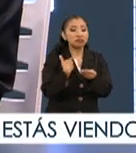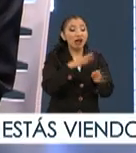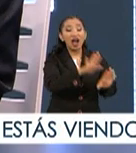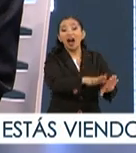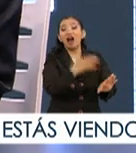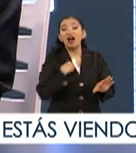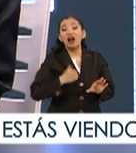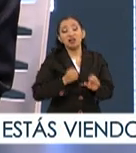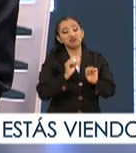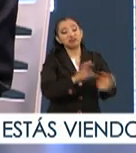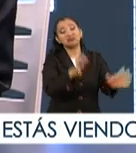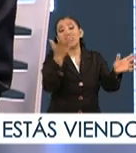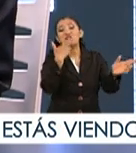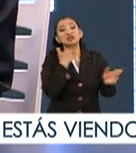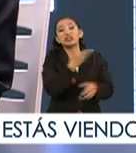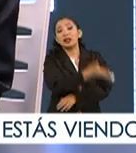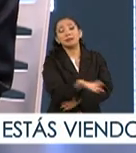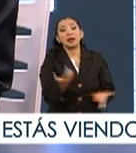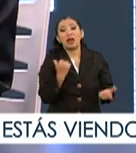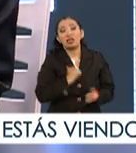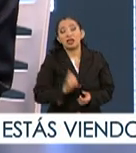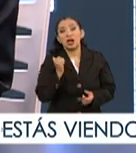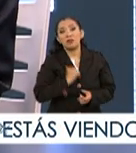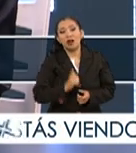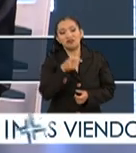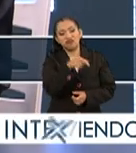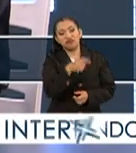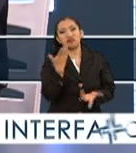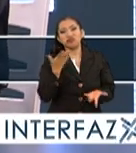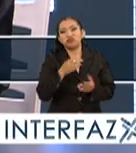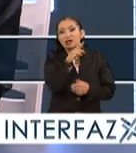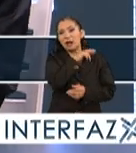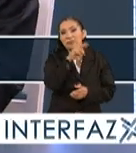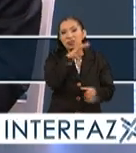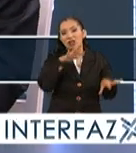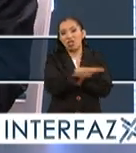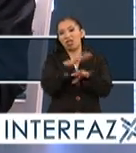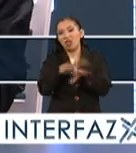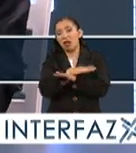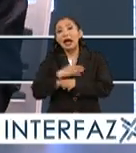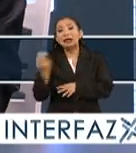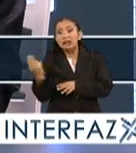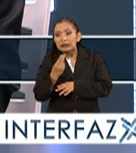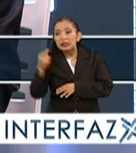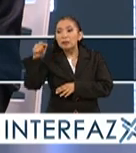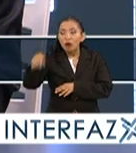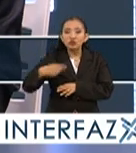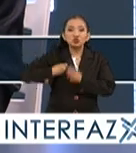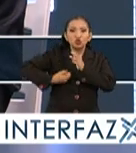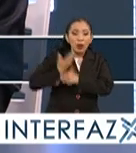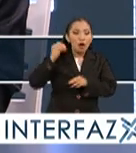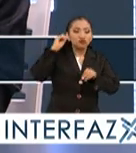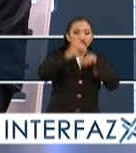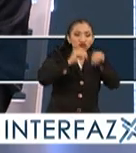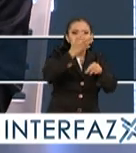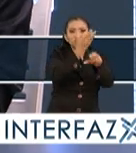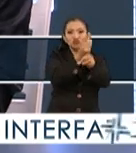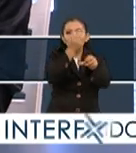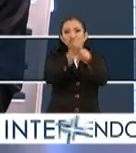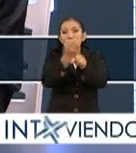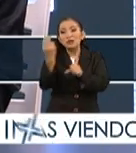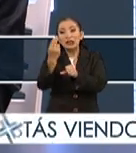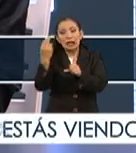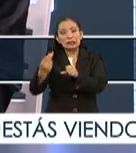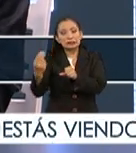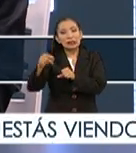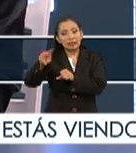quedan obsoletos de una manera, y tenemos arqueología tecnológica muy rápidamente. Entonces lo que necesitamos es estar actualizando los equipos, por eso se requieren